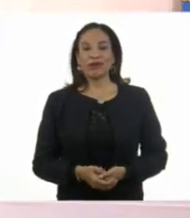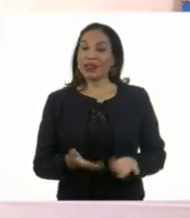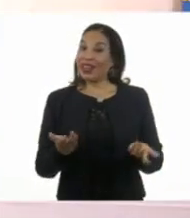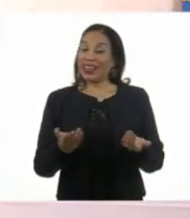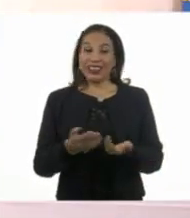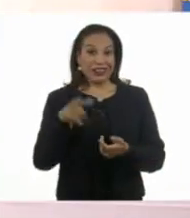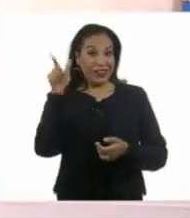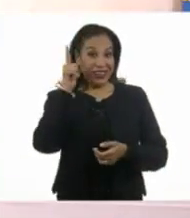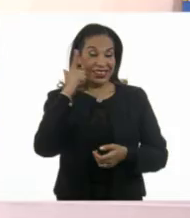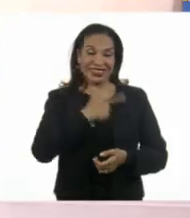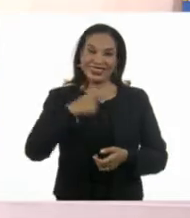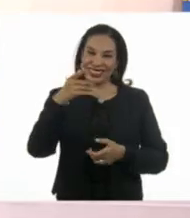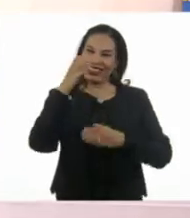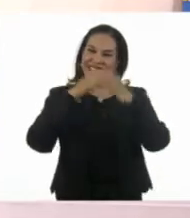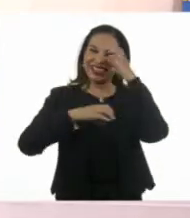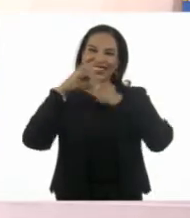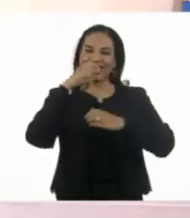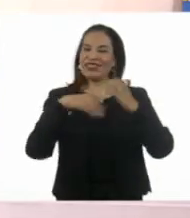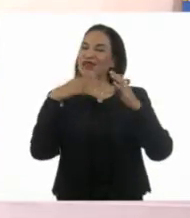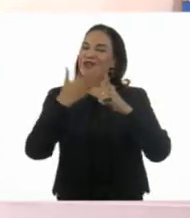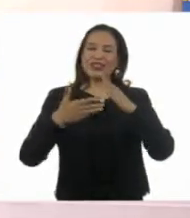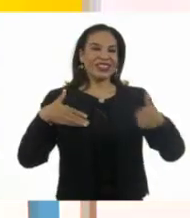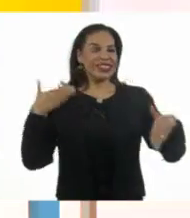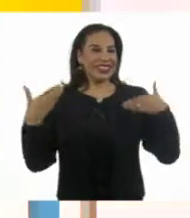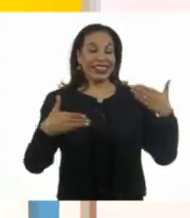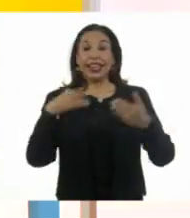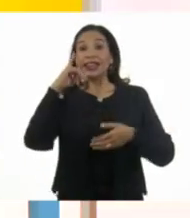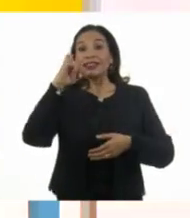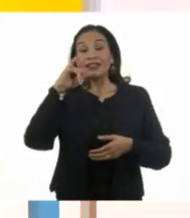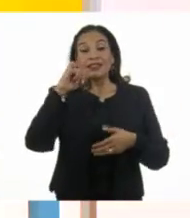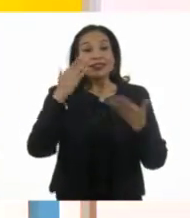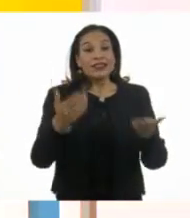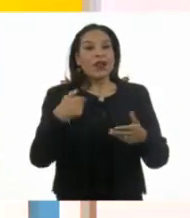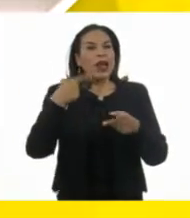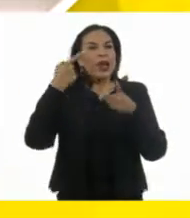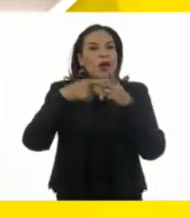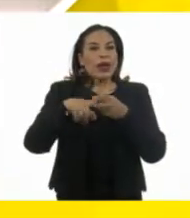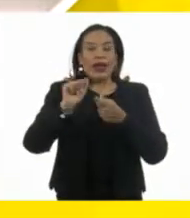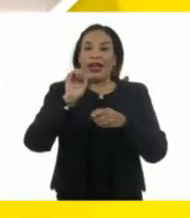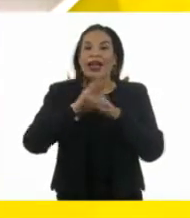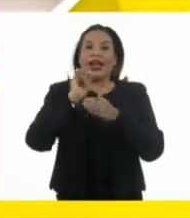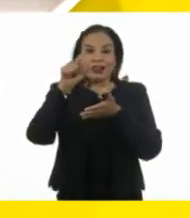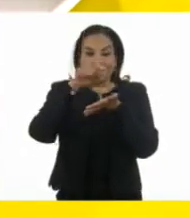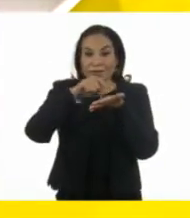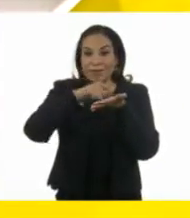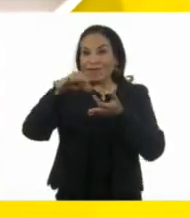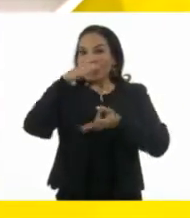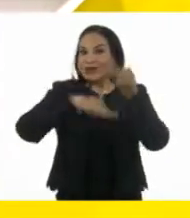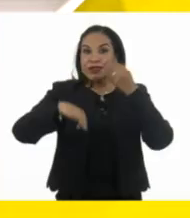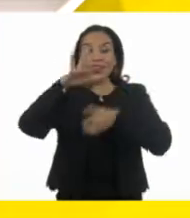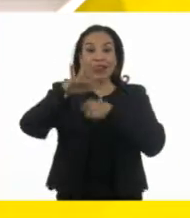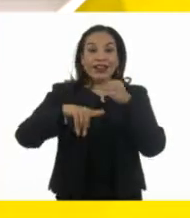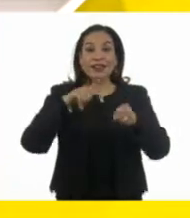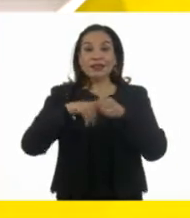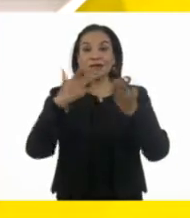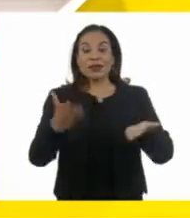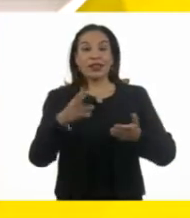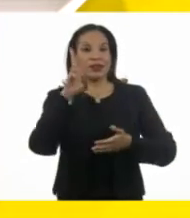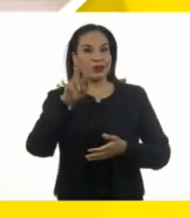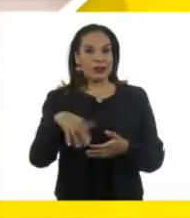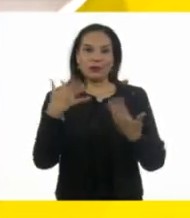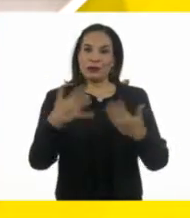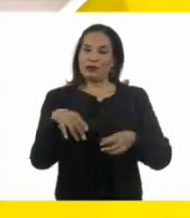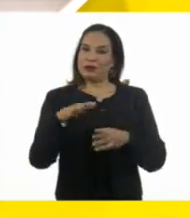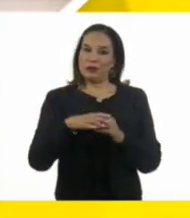Ay, espero que les haya gustado la canción porque está bien divertida. Ay, sí, yo apenas alcancé a anotar todos los animales. Yo espero